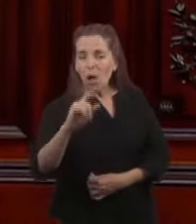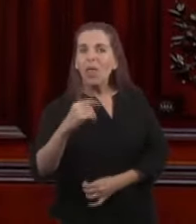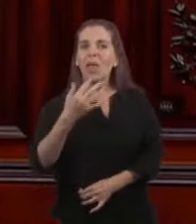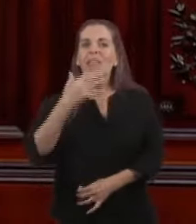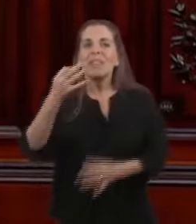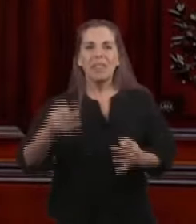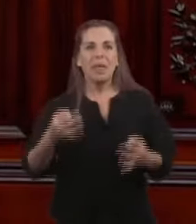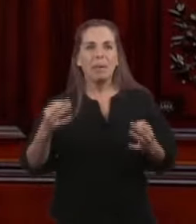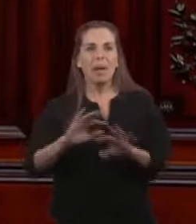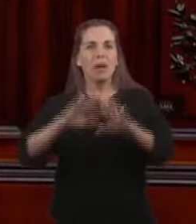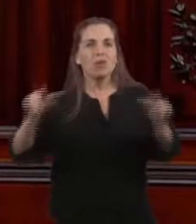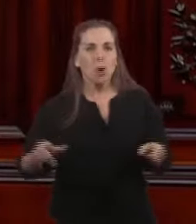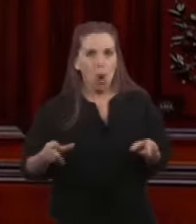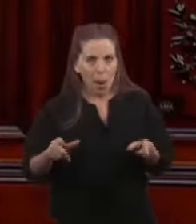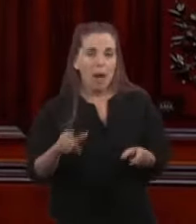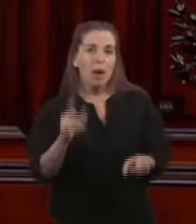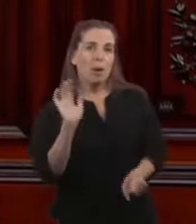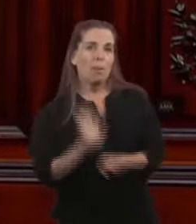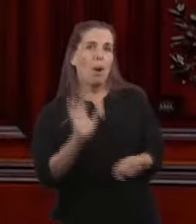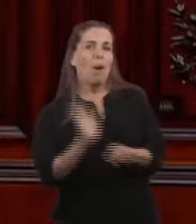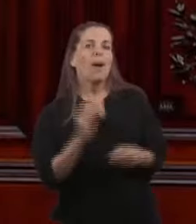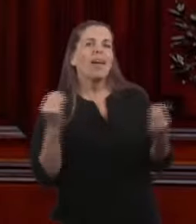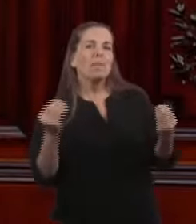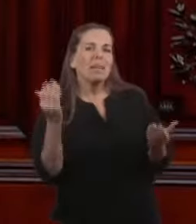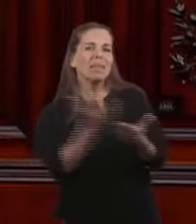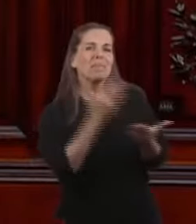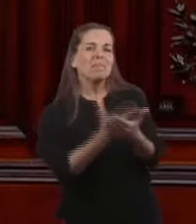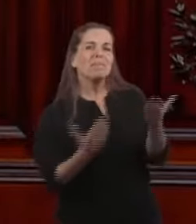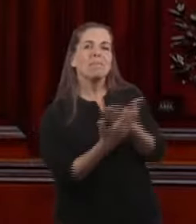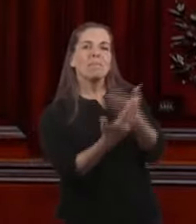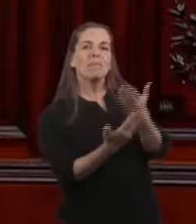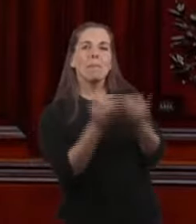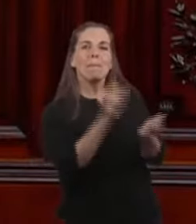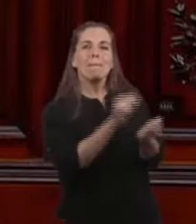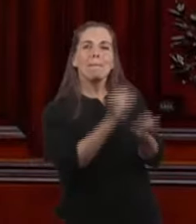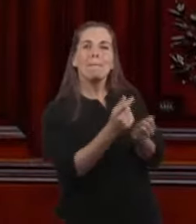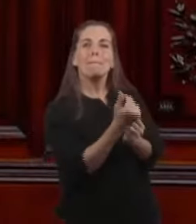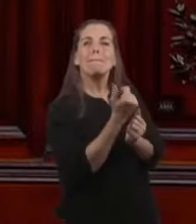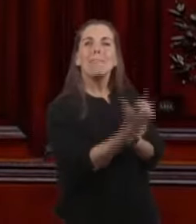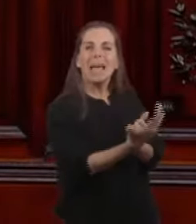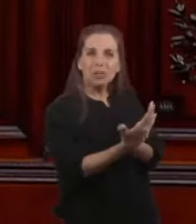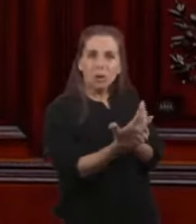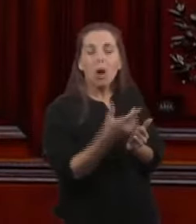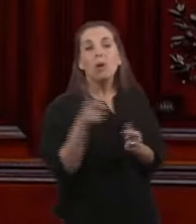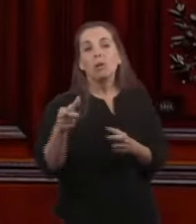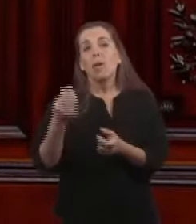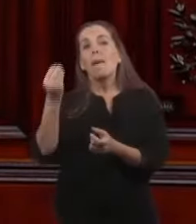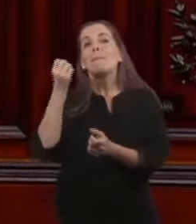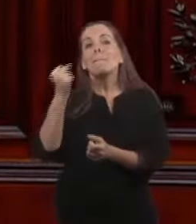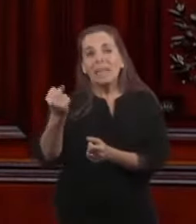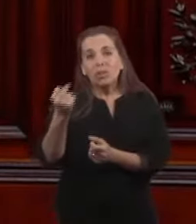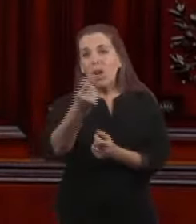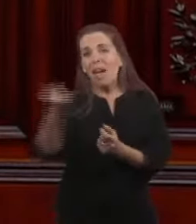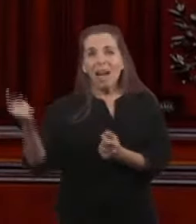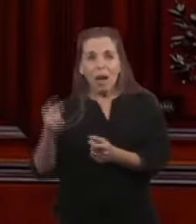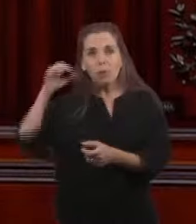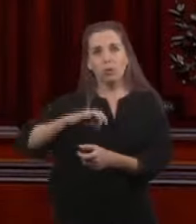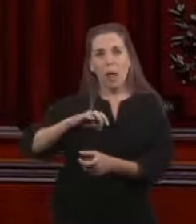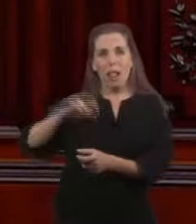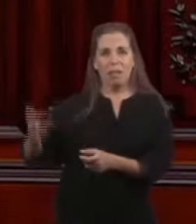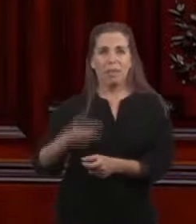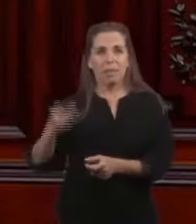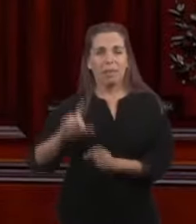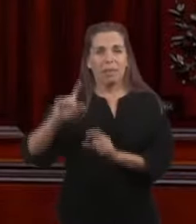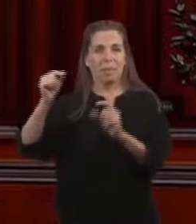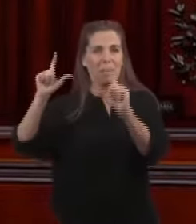literal porque Cuanto más dinero se cada peso que un argentino tiene en su bolsillo vale menos con el doloroso agregado